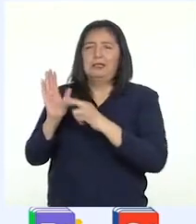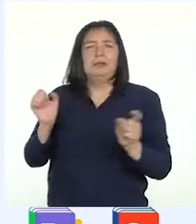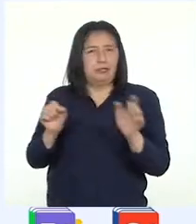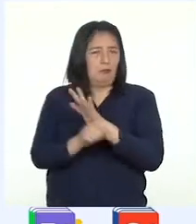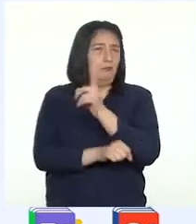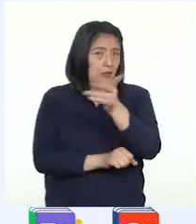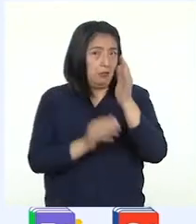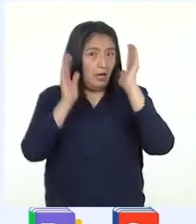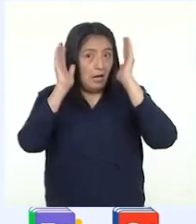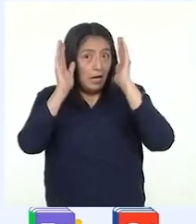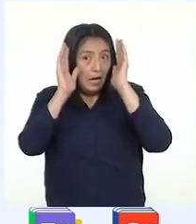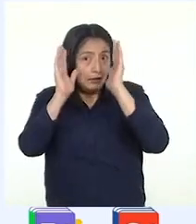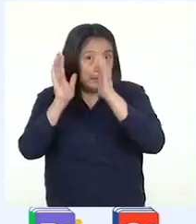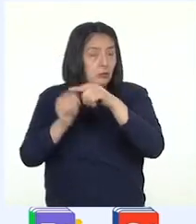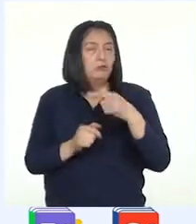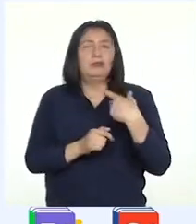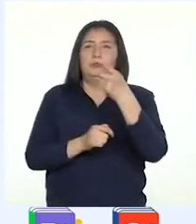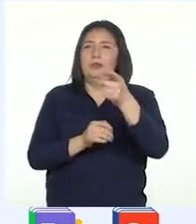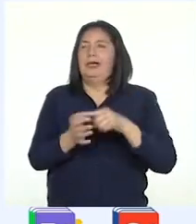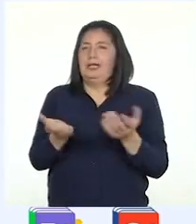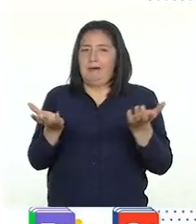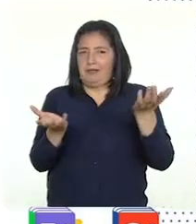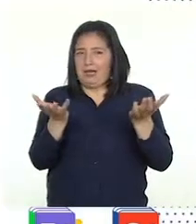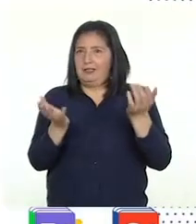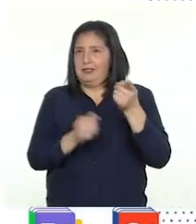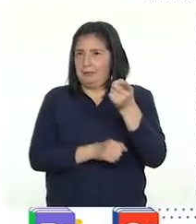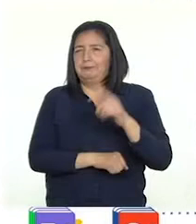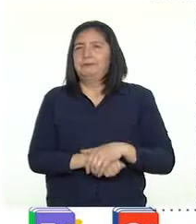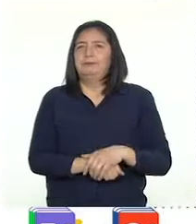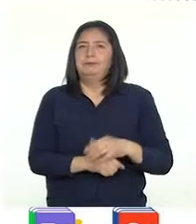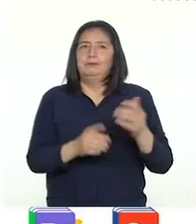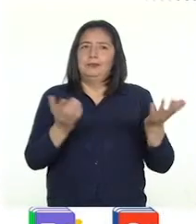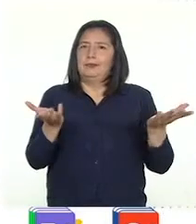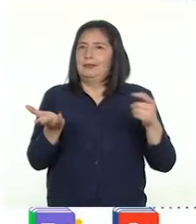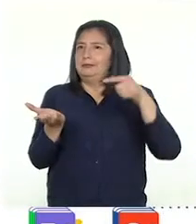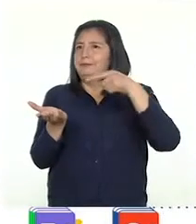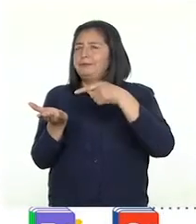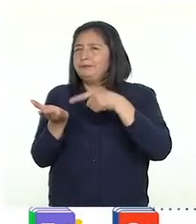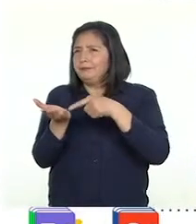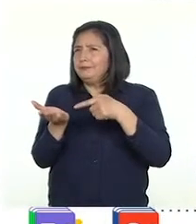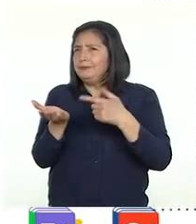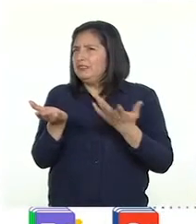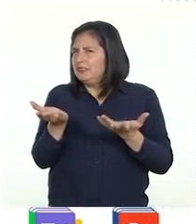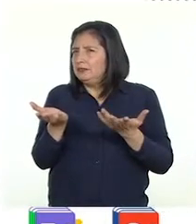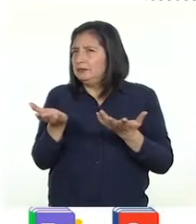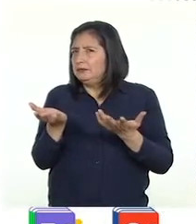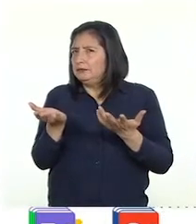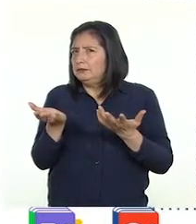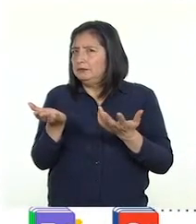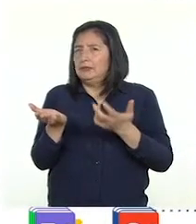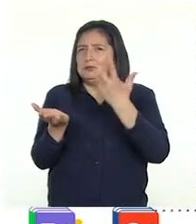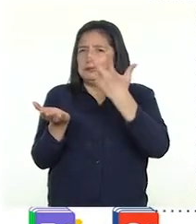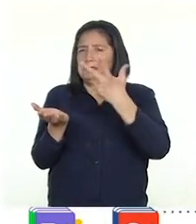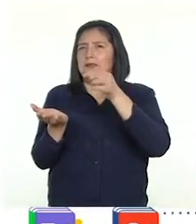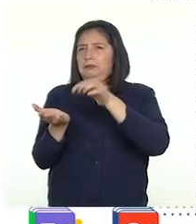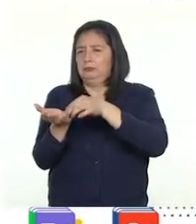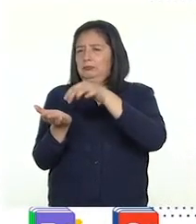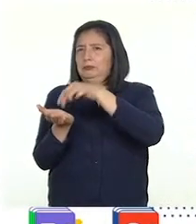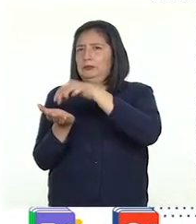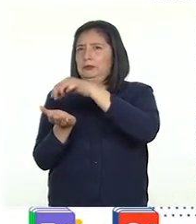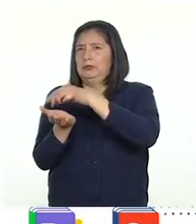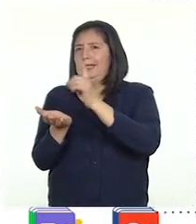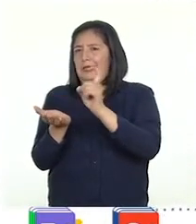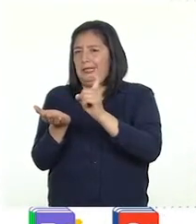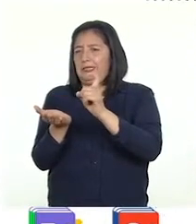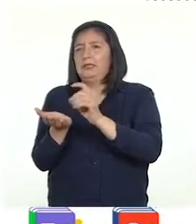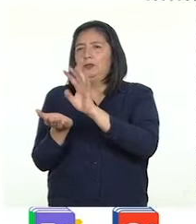completo. Atención a la siguiente balanza. En el platillo de la izquierda hay 3 bloques,